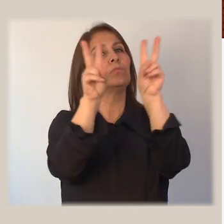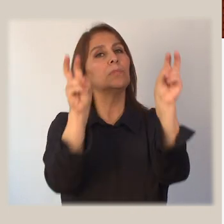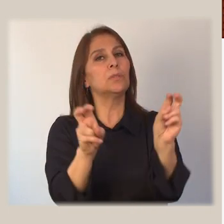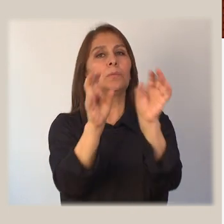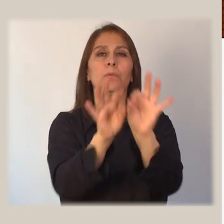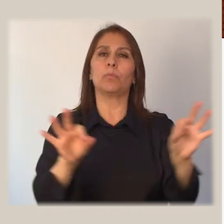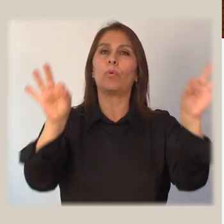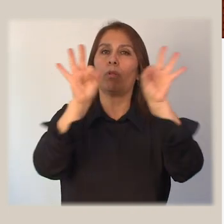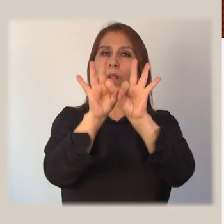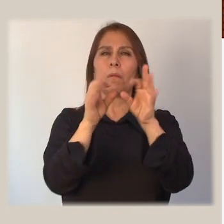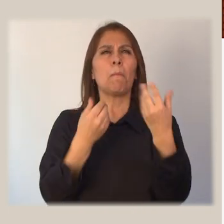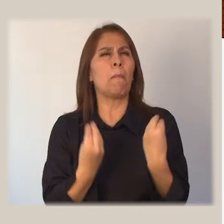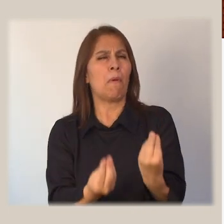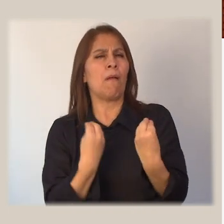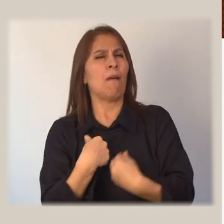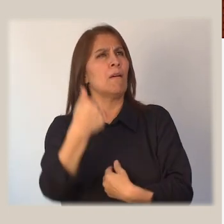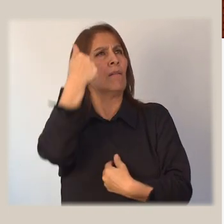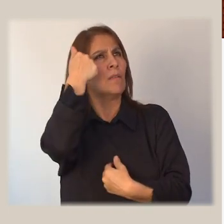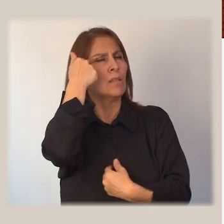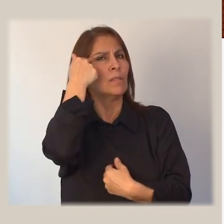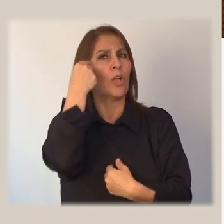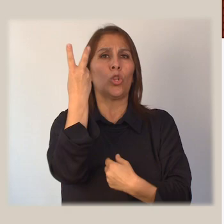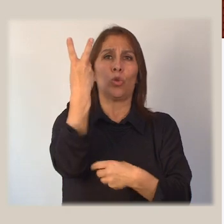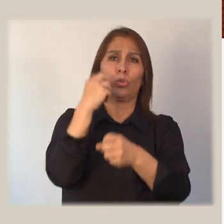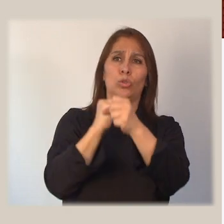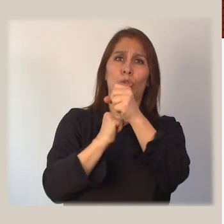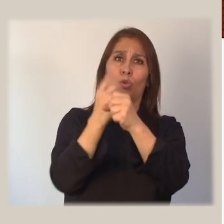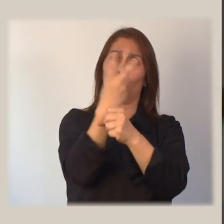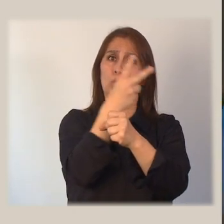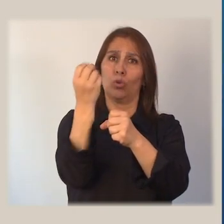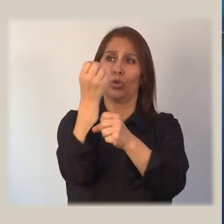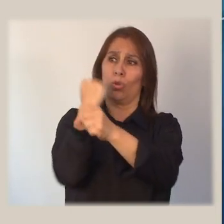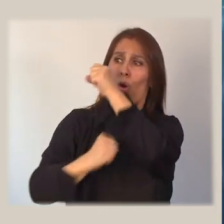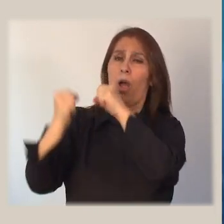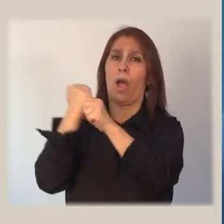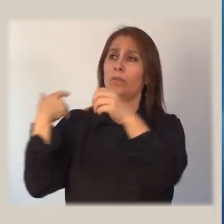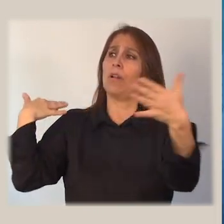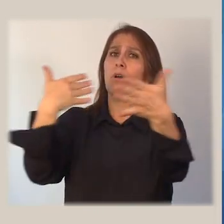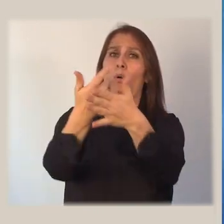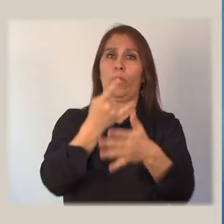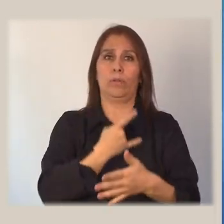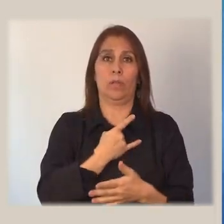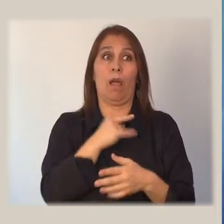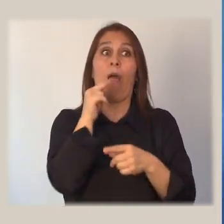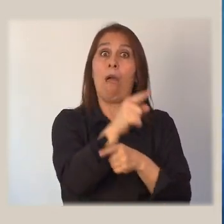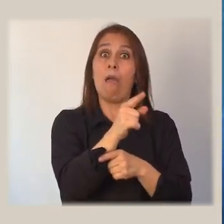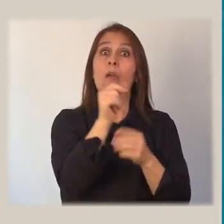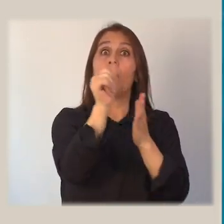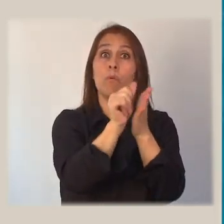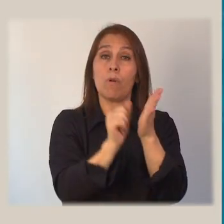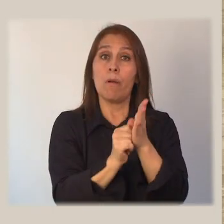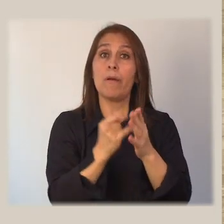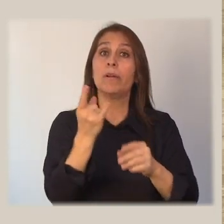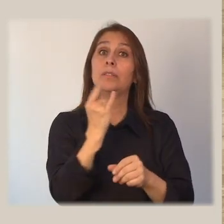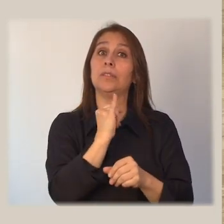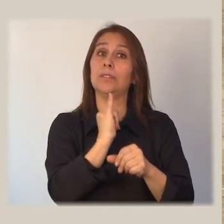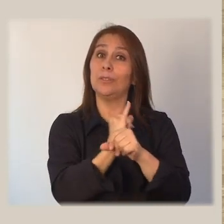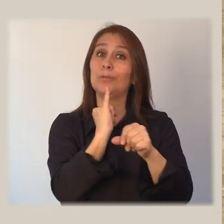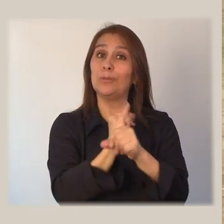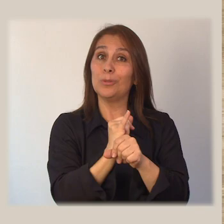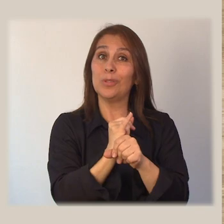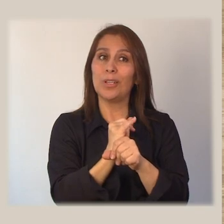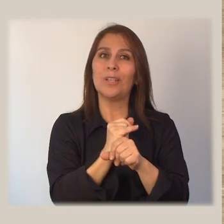muy importante para pensar el país en sus 200 años. Asimismo, el programa institucional Historias con Futuro,